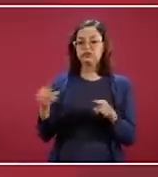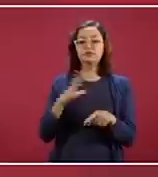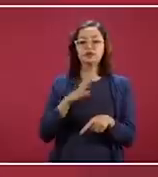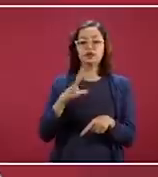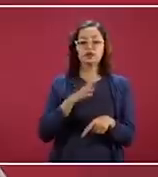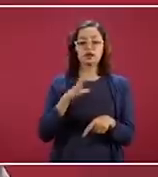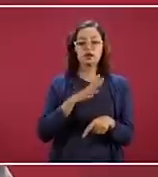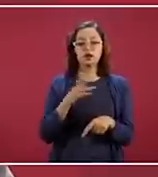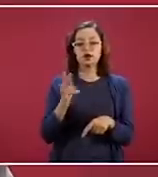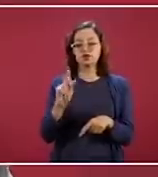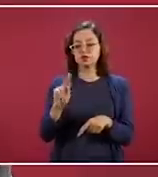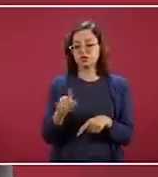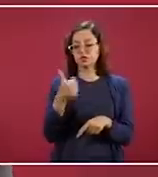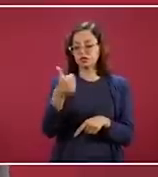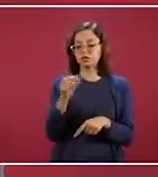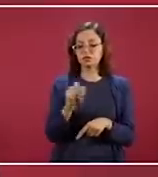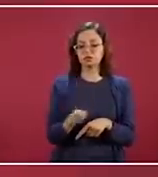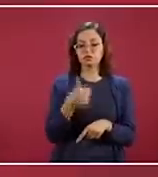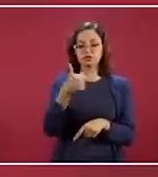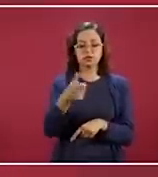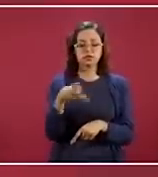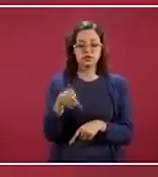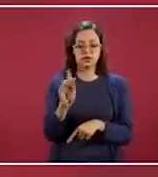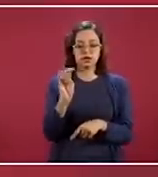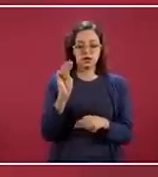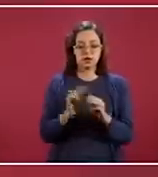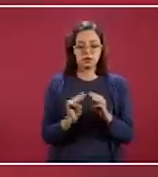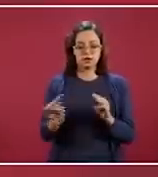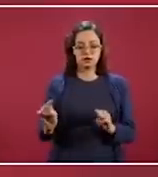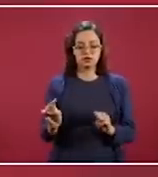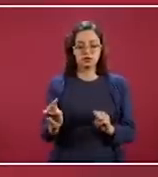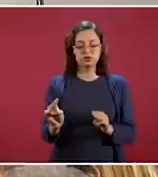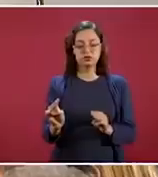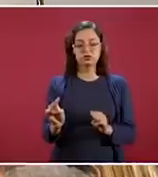hay 86.6 kilómetros